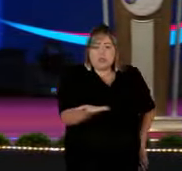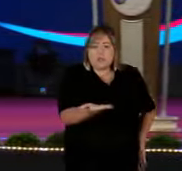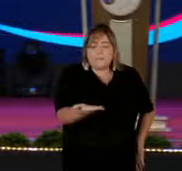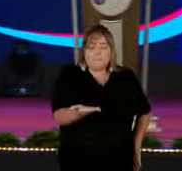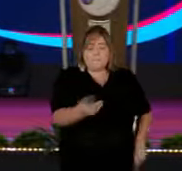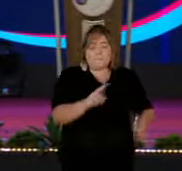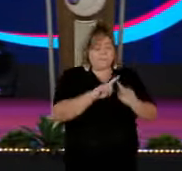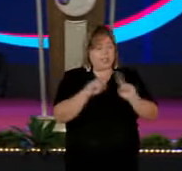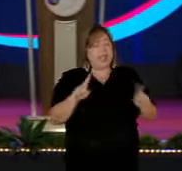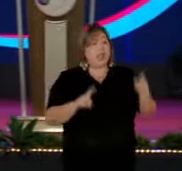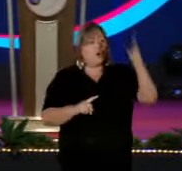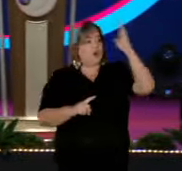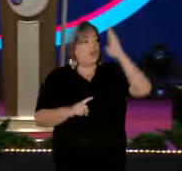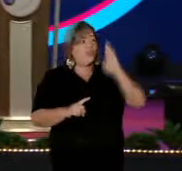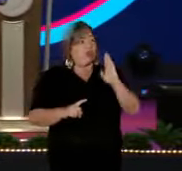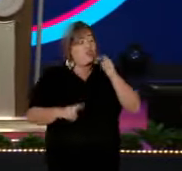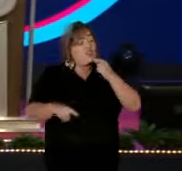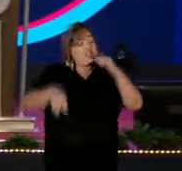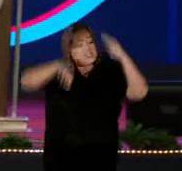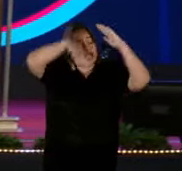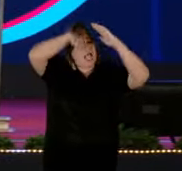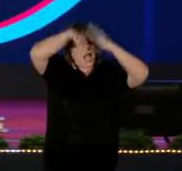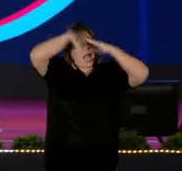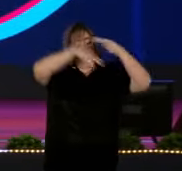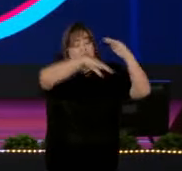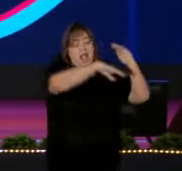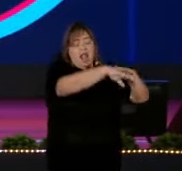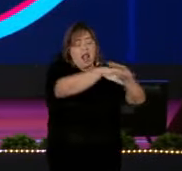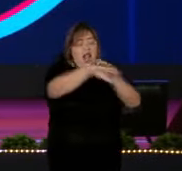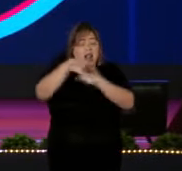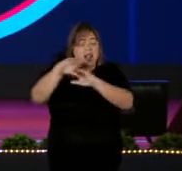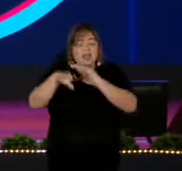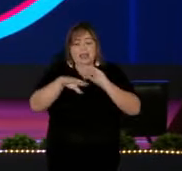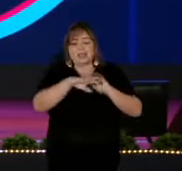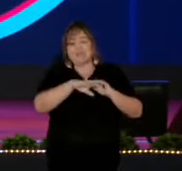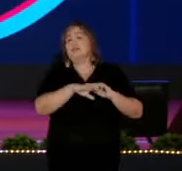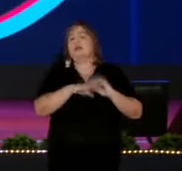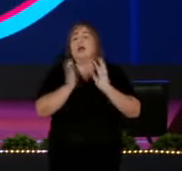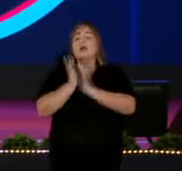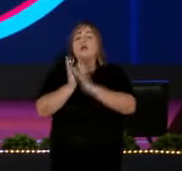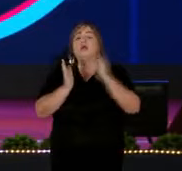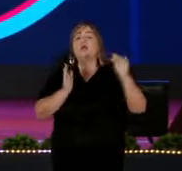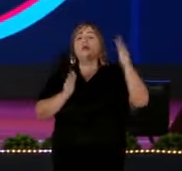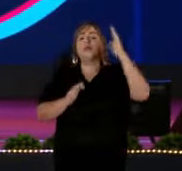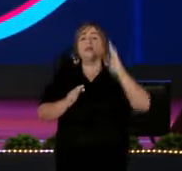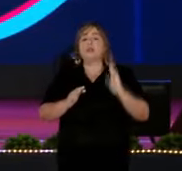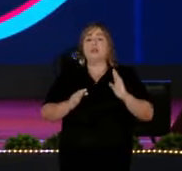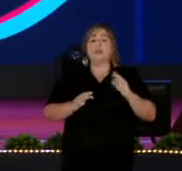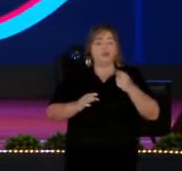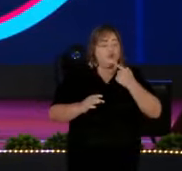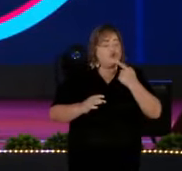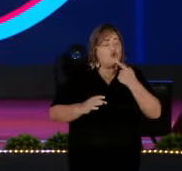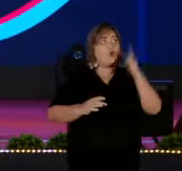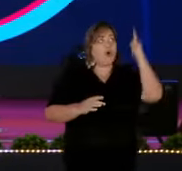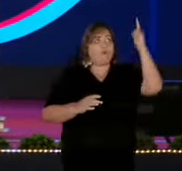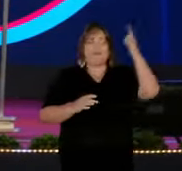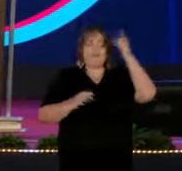Señor le elogia y le dice, oh gloria a Dios, que no ha perdido su